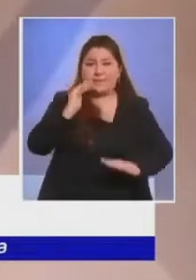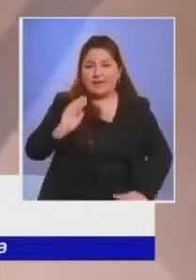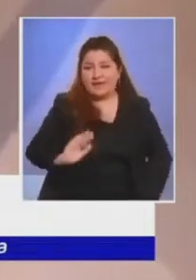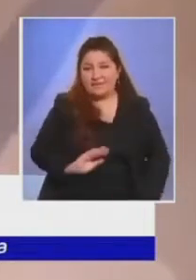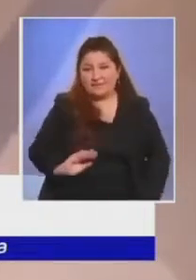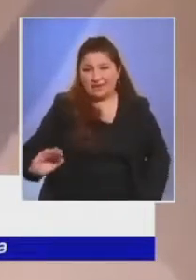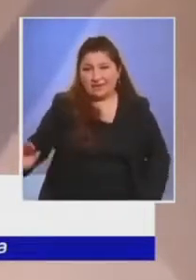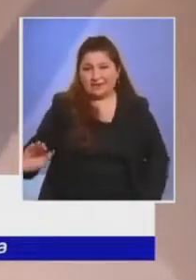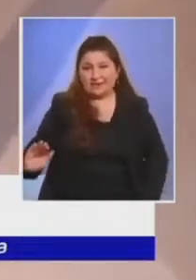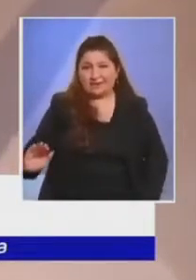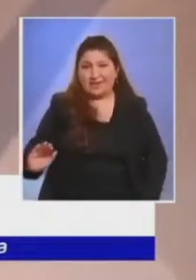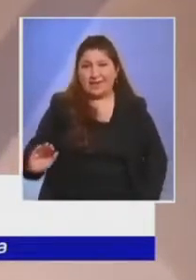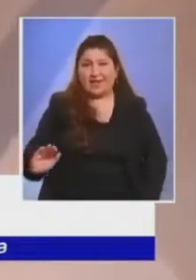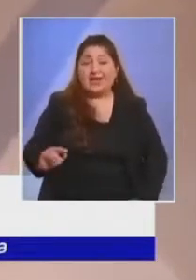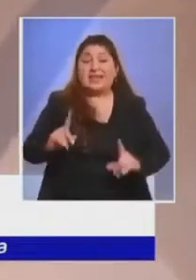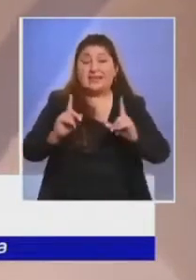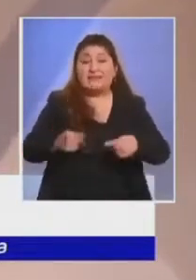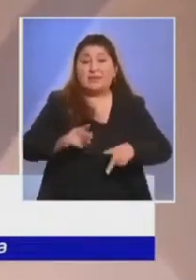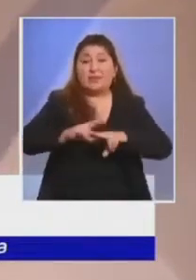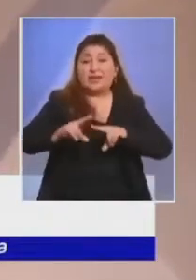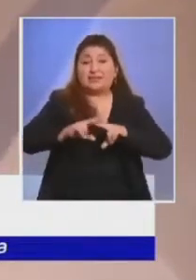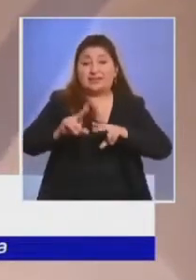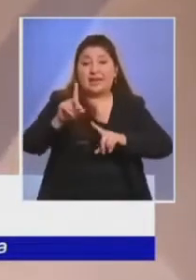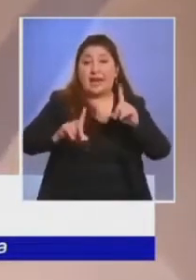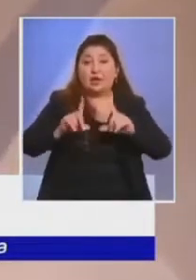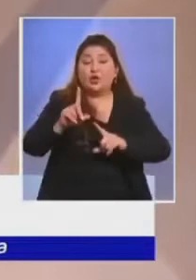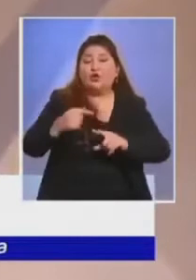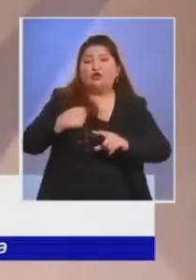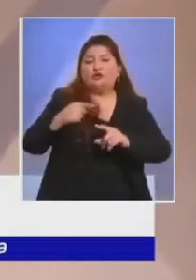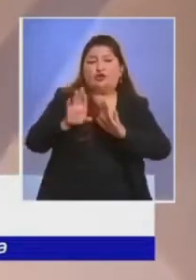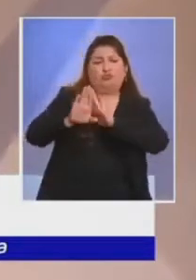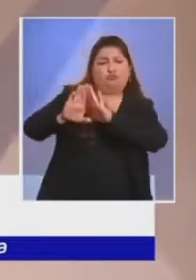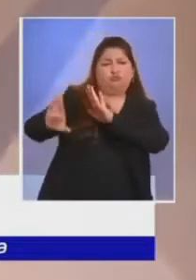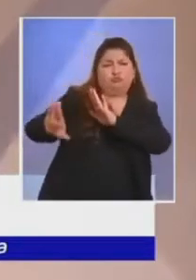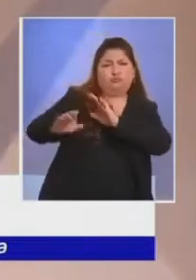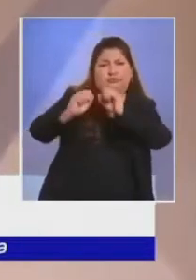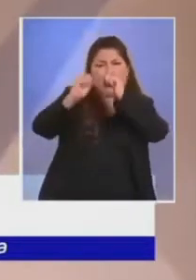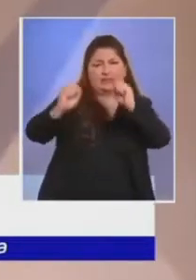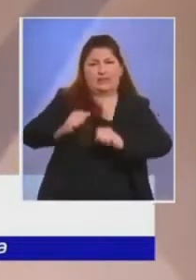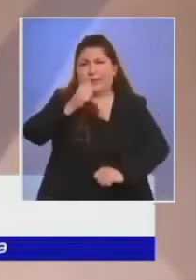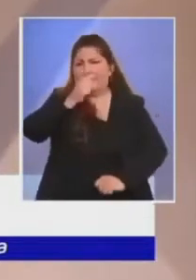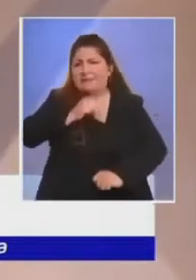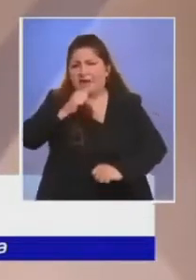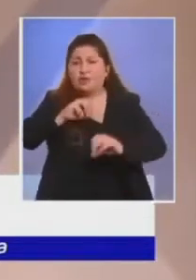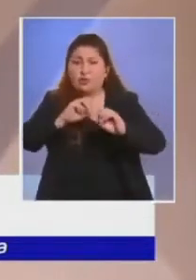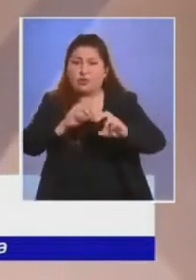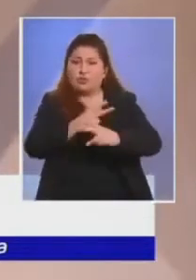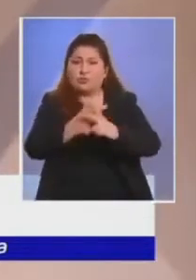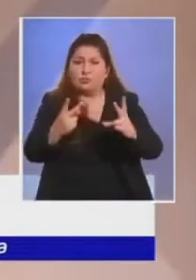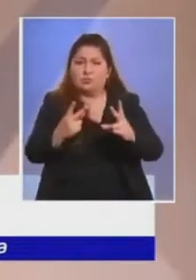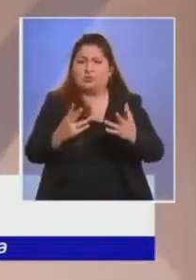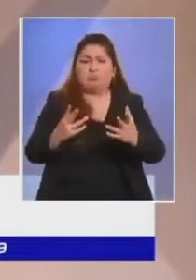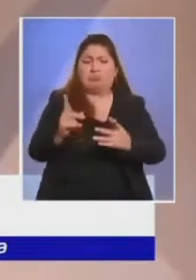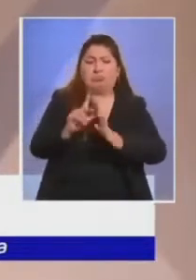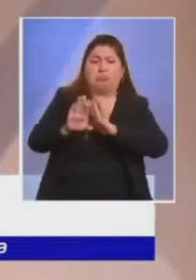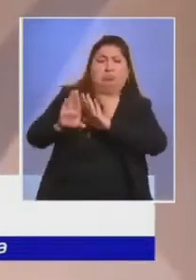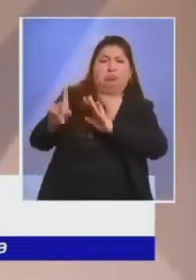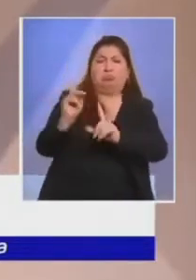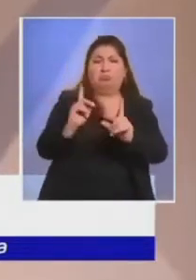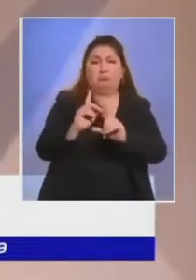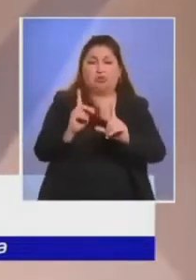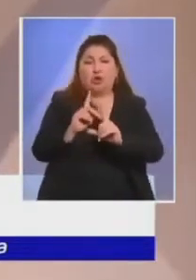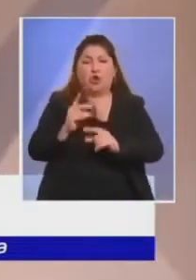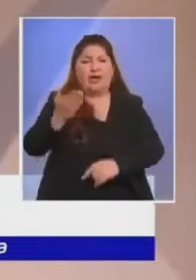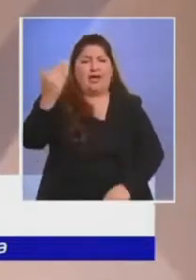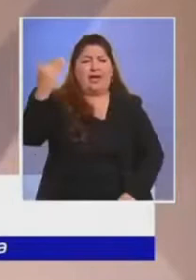hacer algo. Yo no satanizo para nada la participación del mundo privado en la educación pública. Todo lo contrario. Hay una tradición vieja desde la antigua